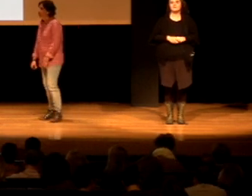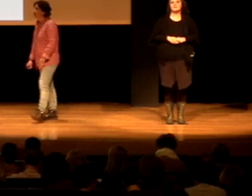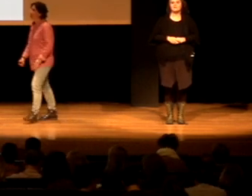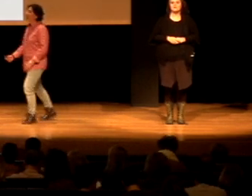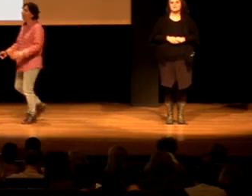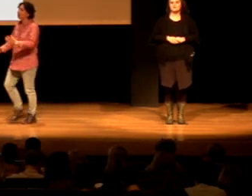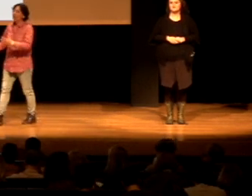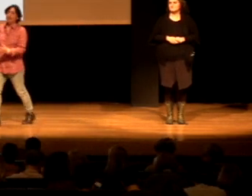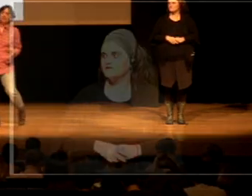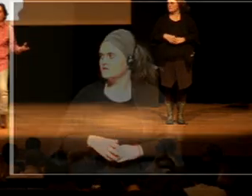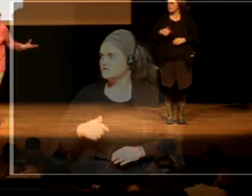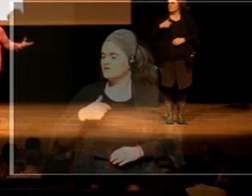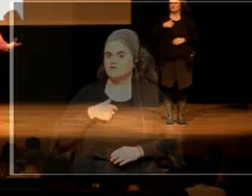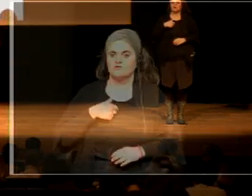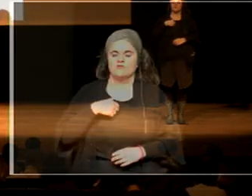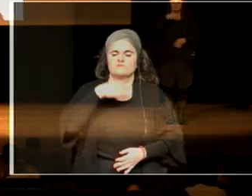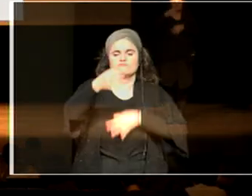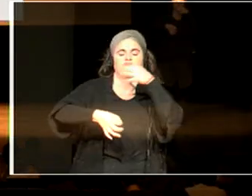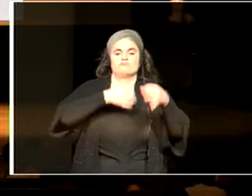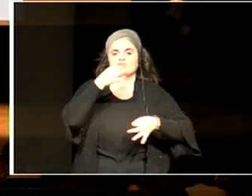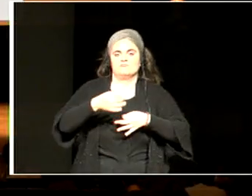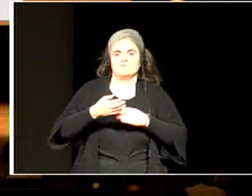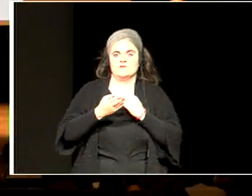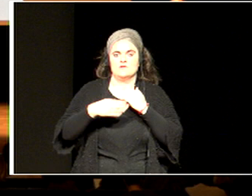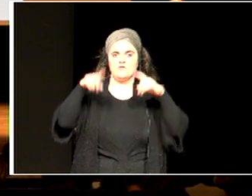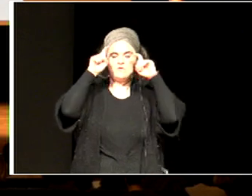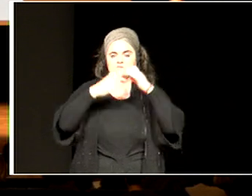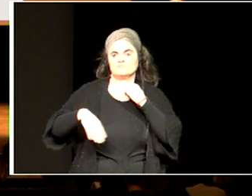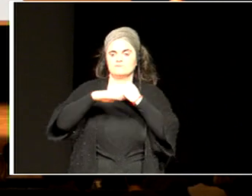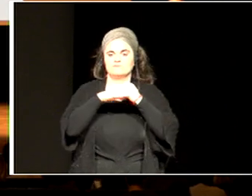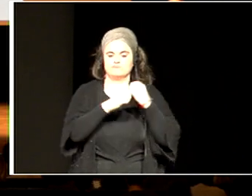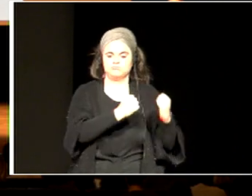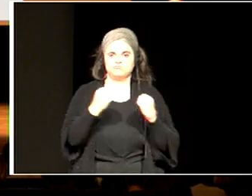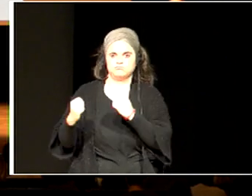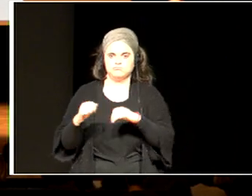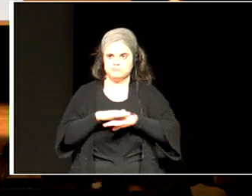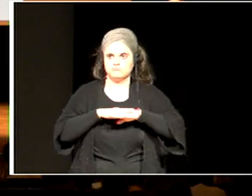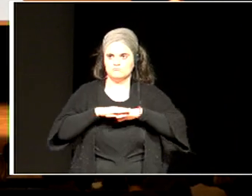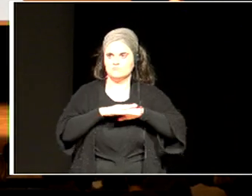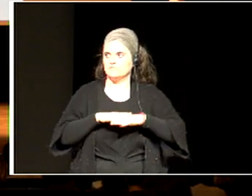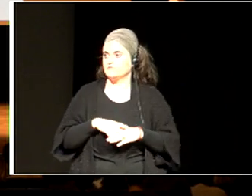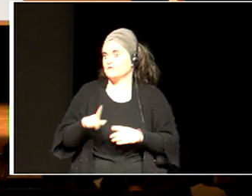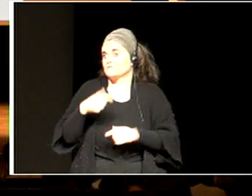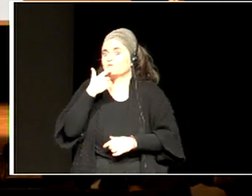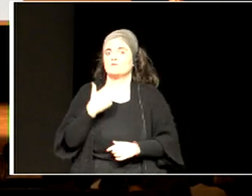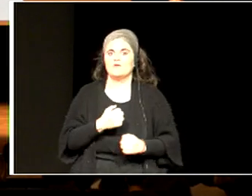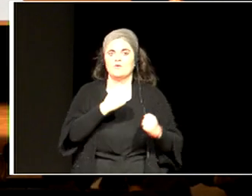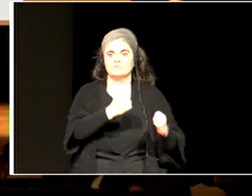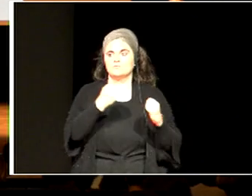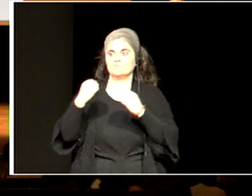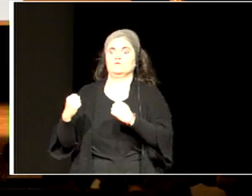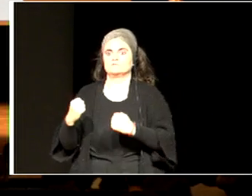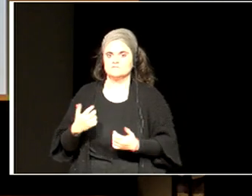yo vengo a hablar de los pilares de la coeducación y en los pilares y luego fue claro pilares la de ordizia